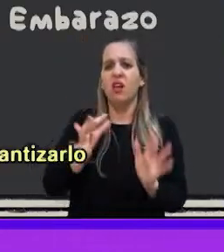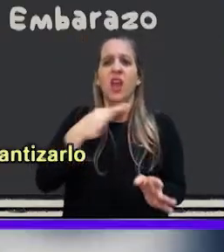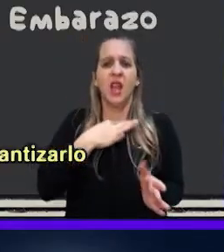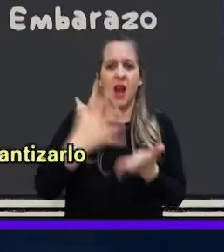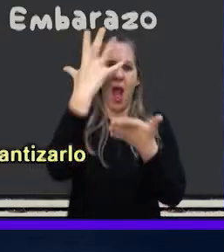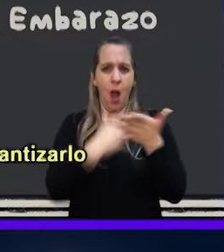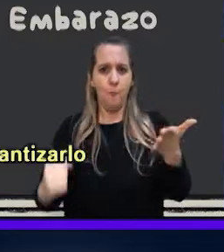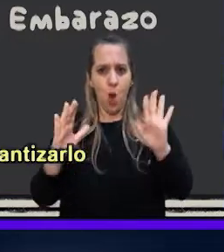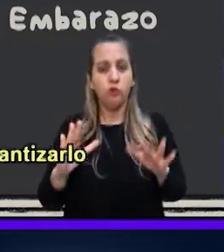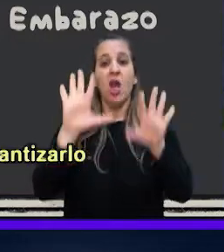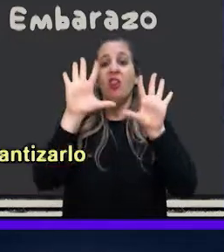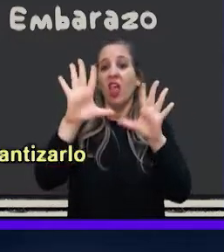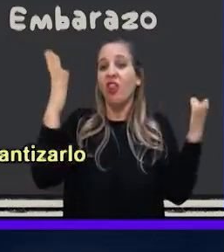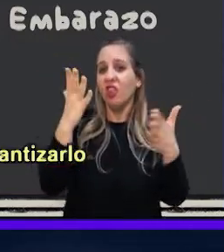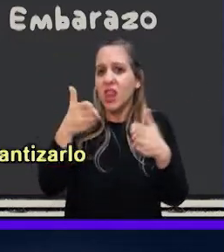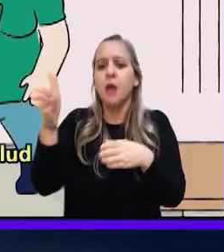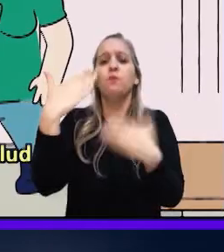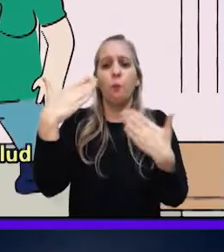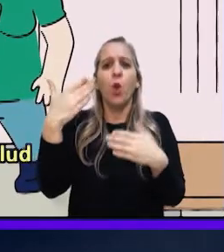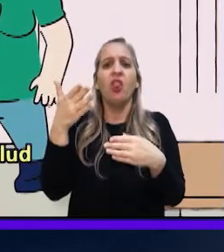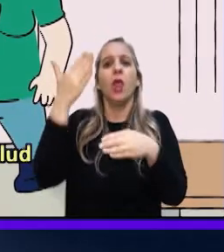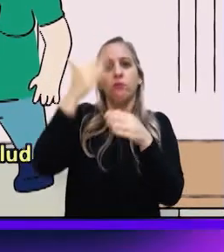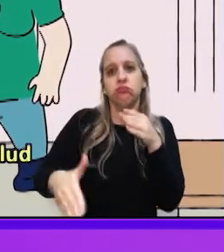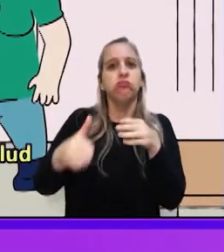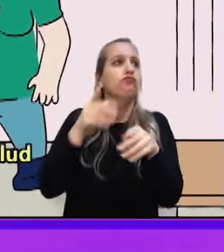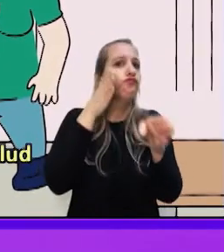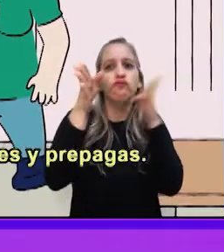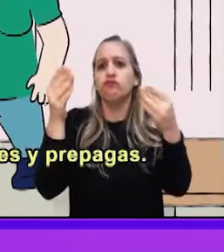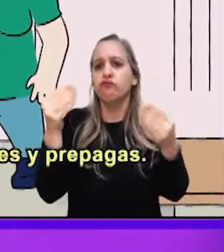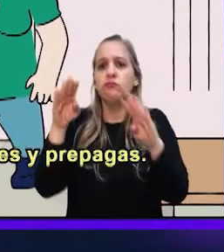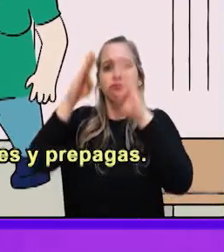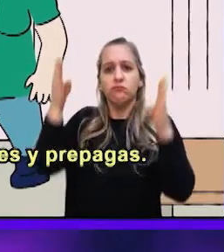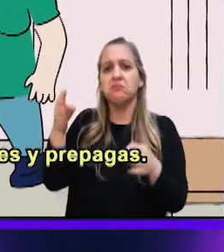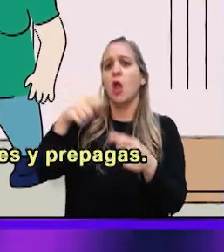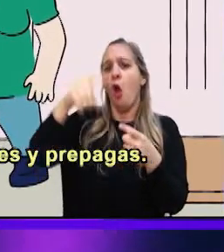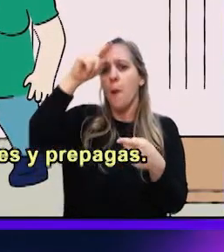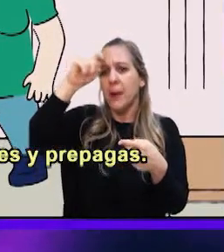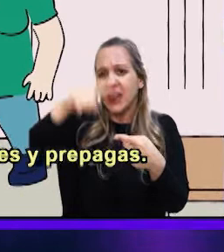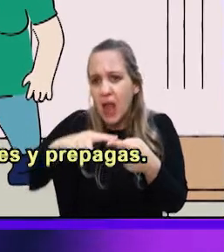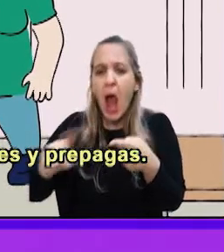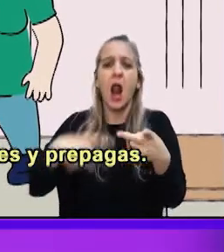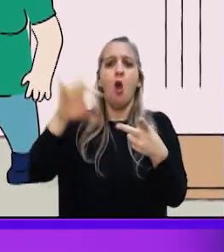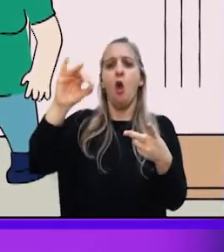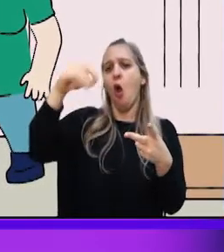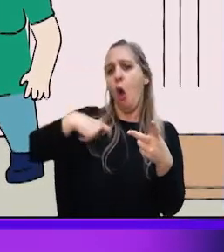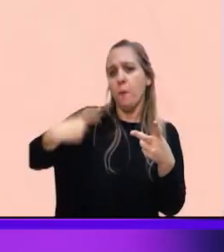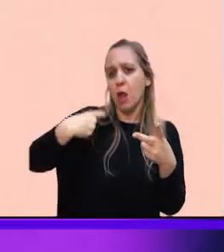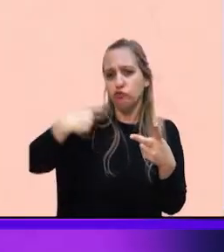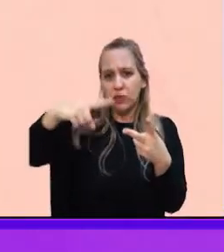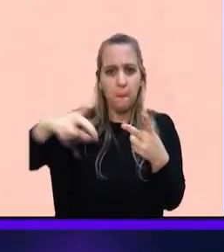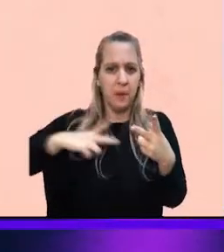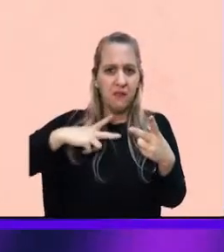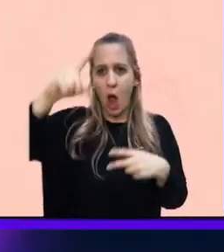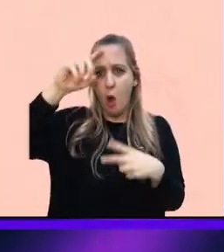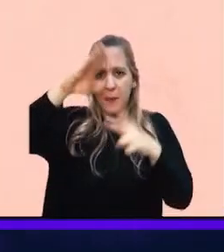otro lado, yo considero, y en realidad consideramos que es fundamental comprender que para poder decidir se tienen que dar un montón de